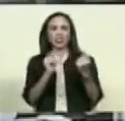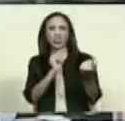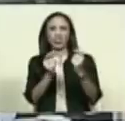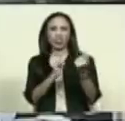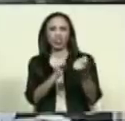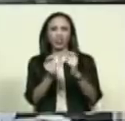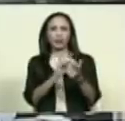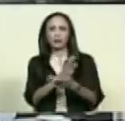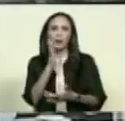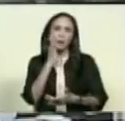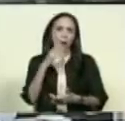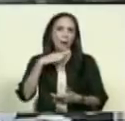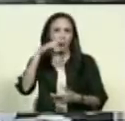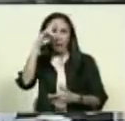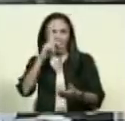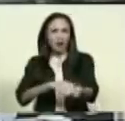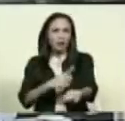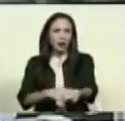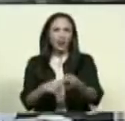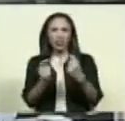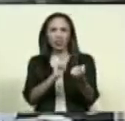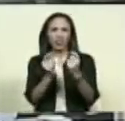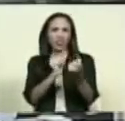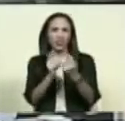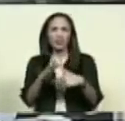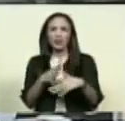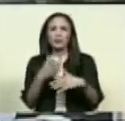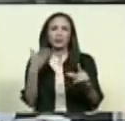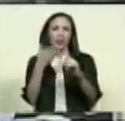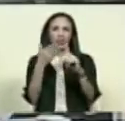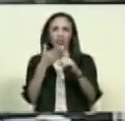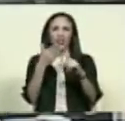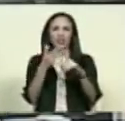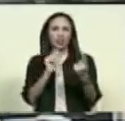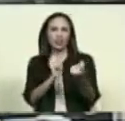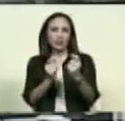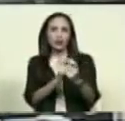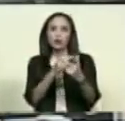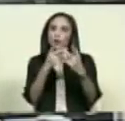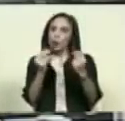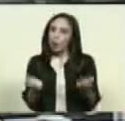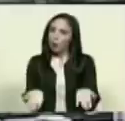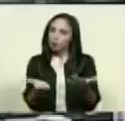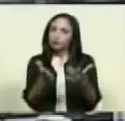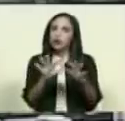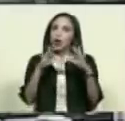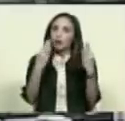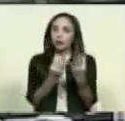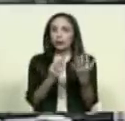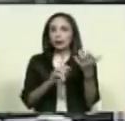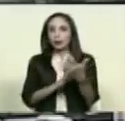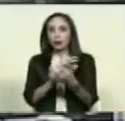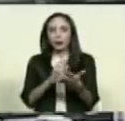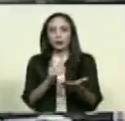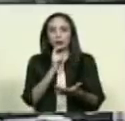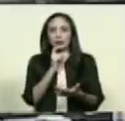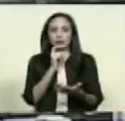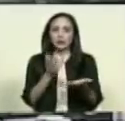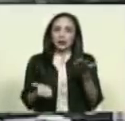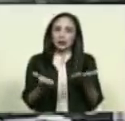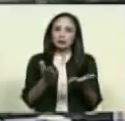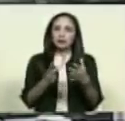la mamá con el papá y el papá con el hijo y el hijo con el tío. No, no se unen. Cuando la familia tiene una dificultad, se